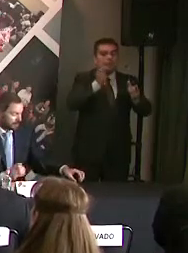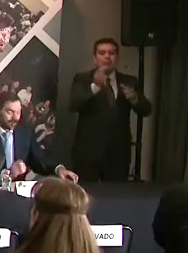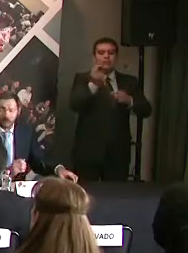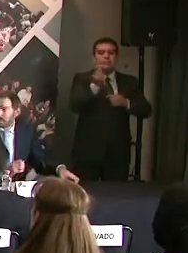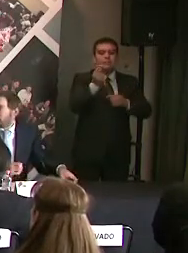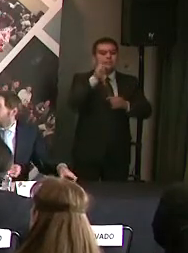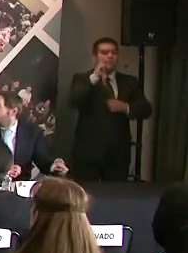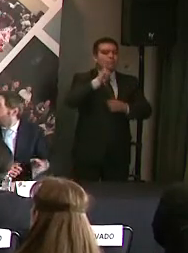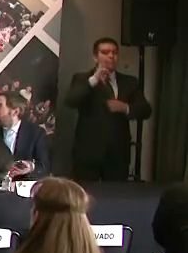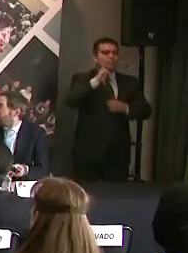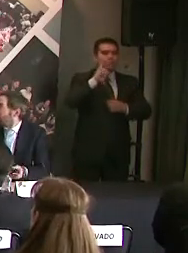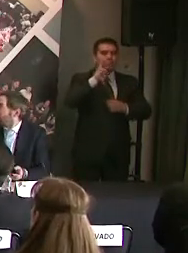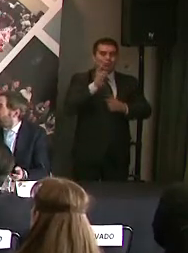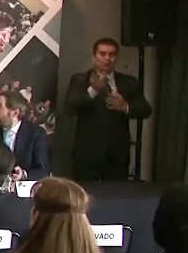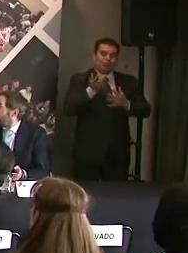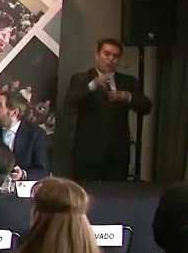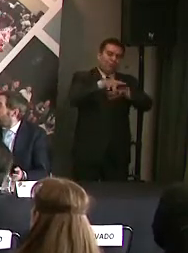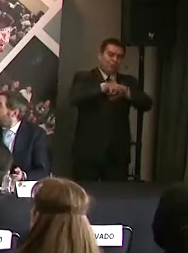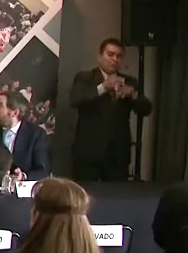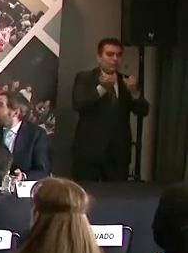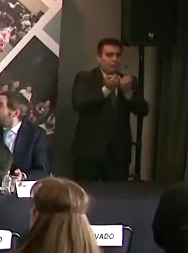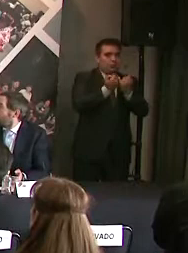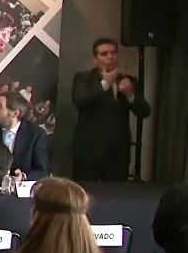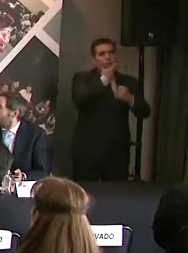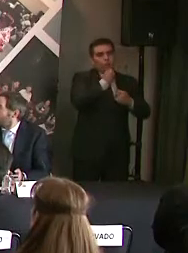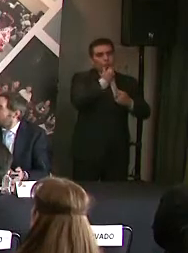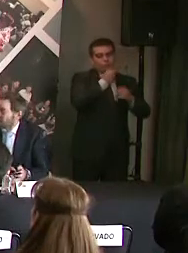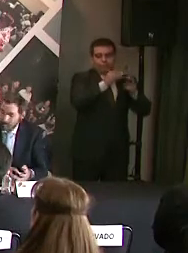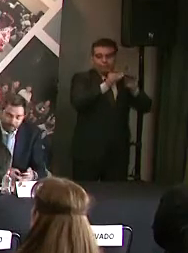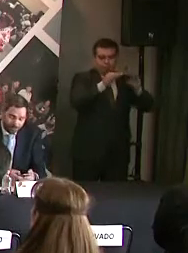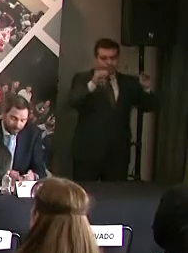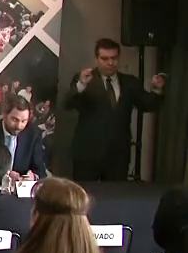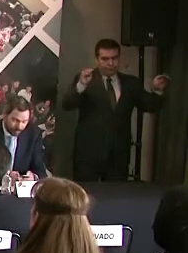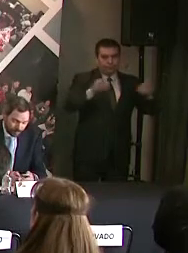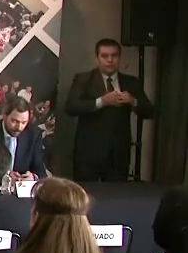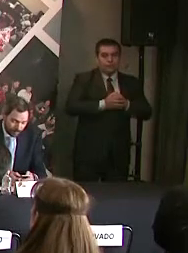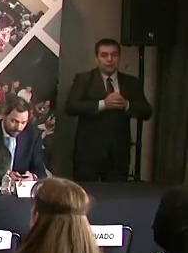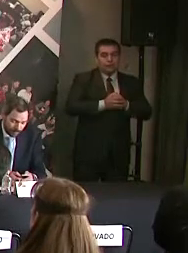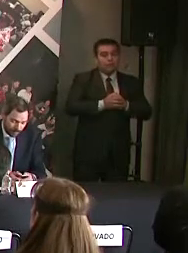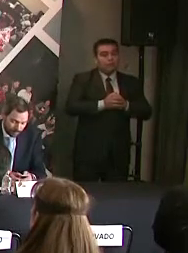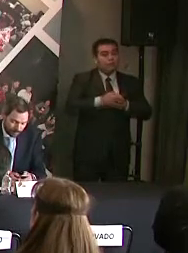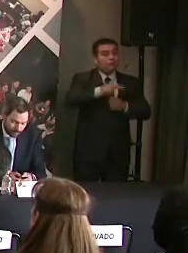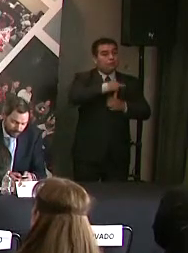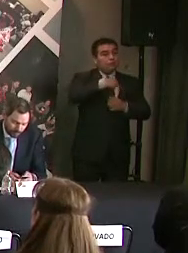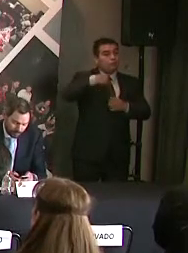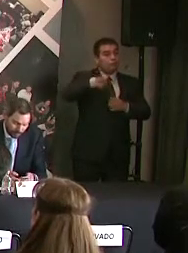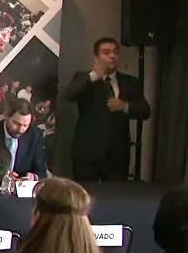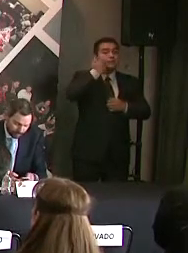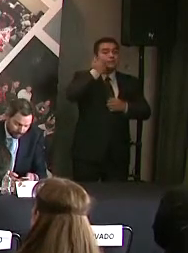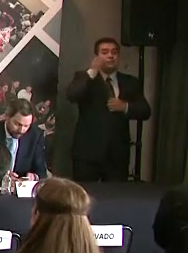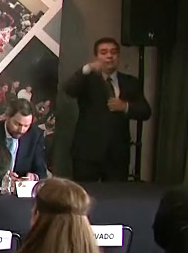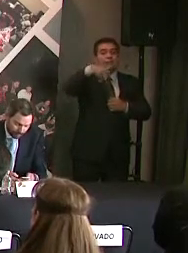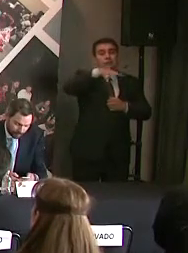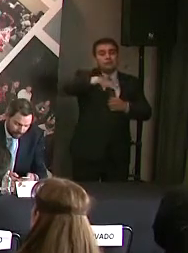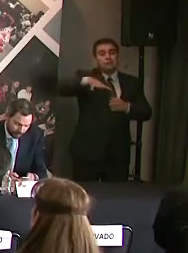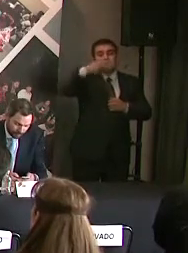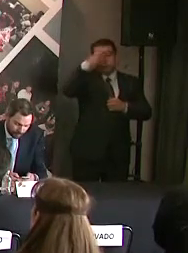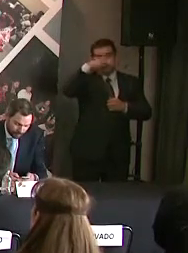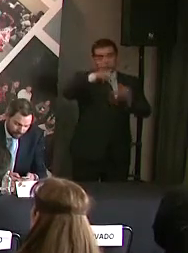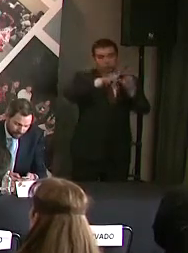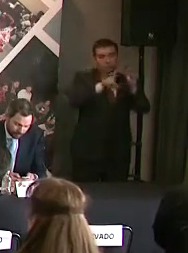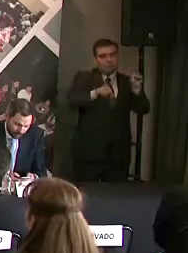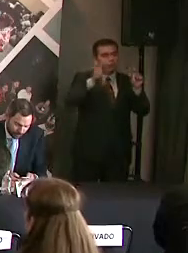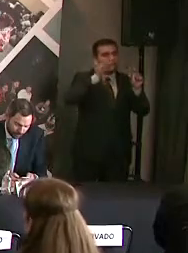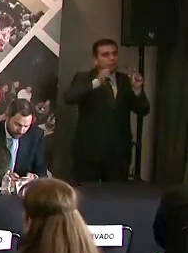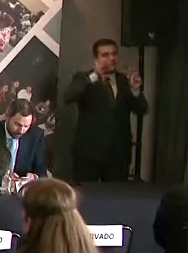las mujeres en los espacios de toma de decisiones. Por eso, en una sociedad de derechos como buscamos que sea la nuestra, la meta